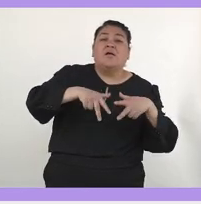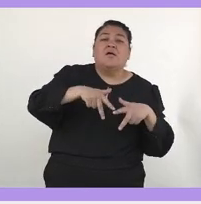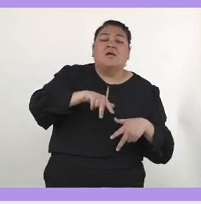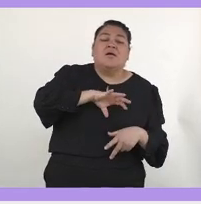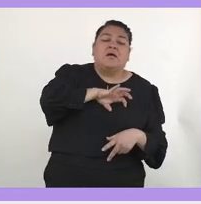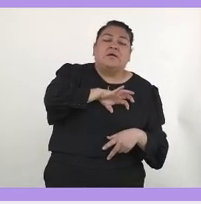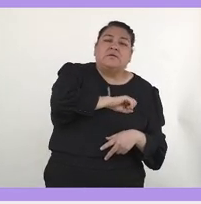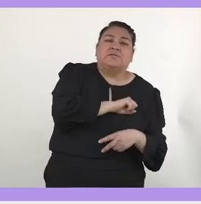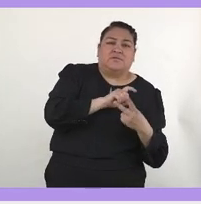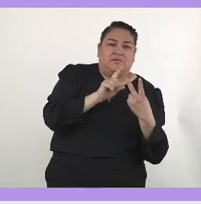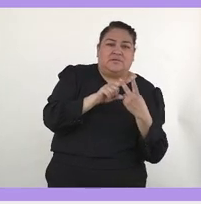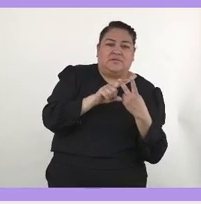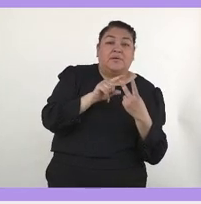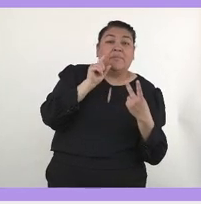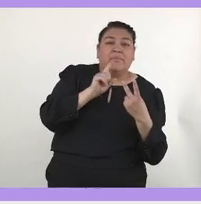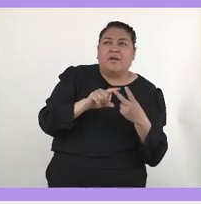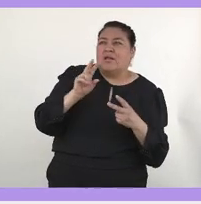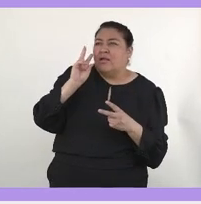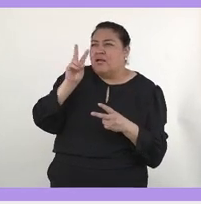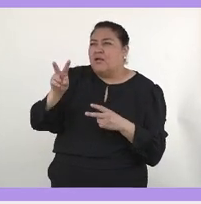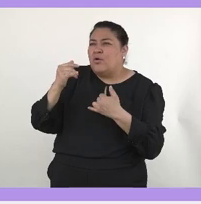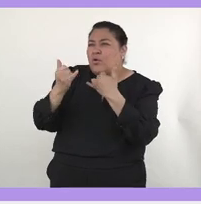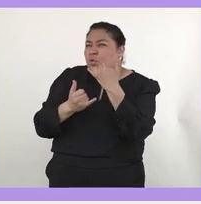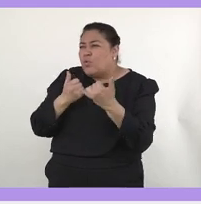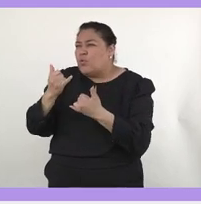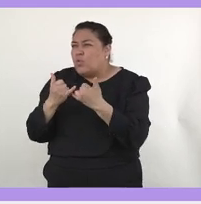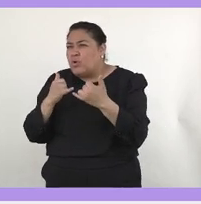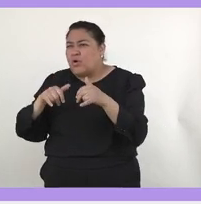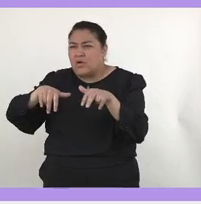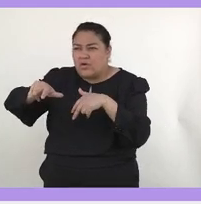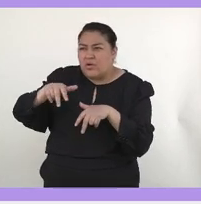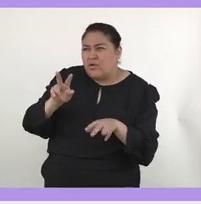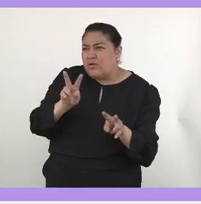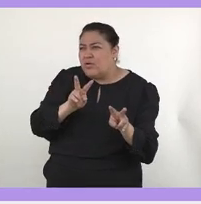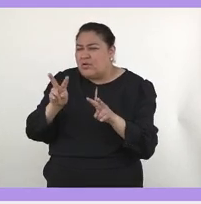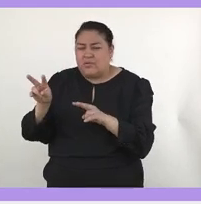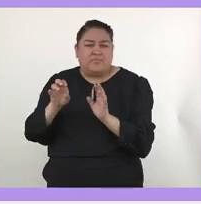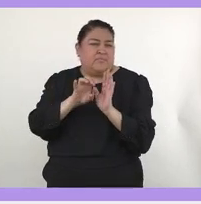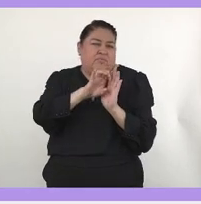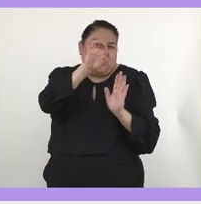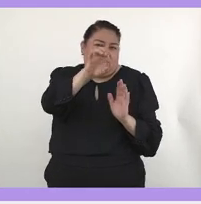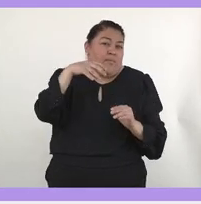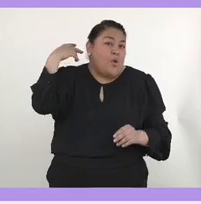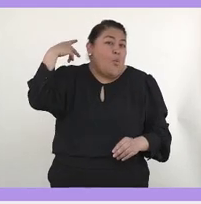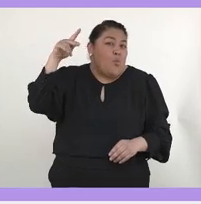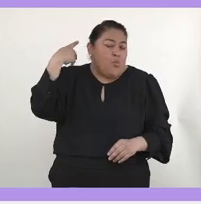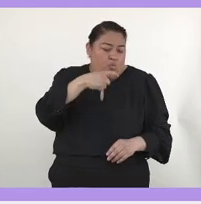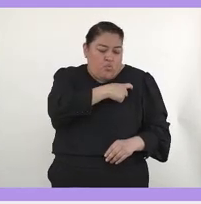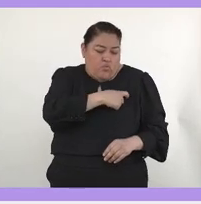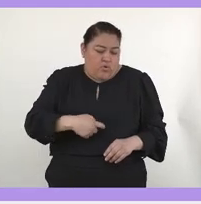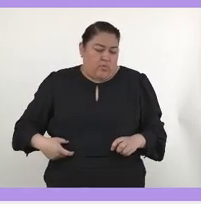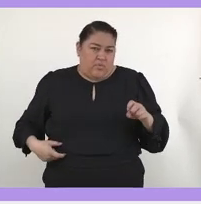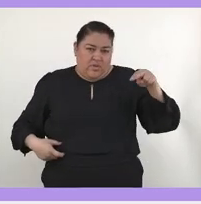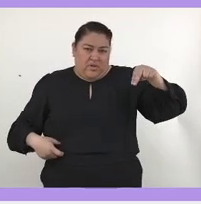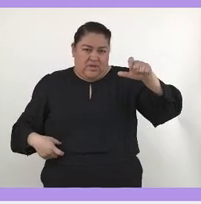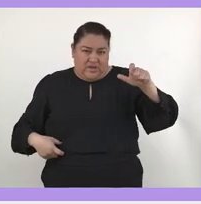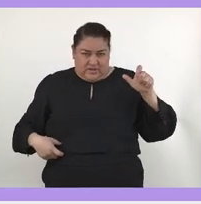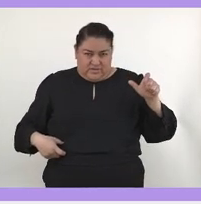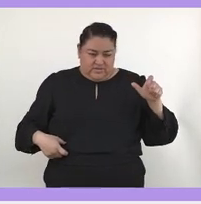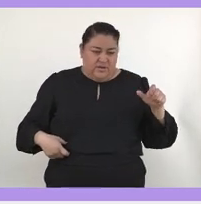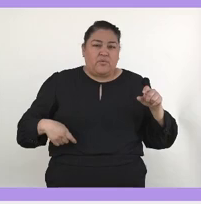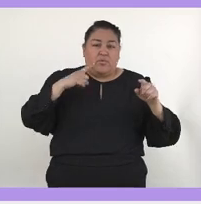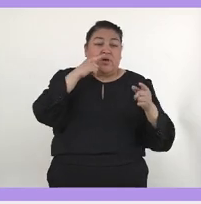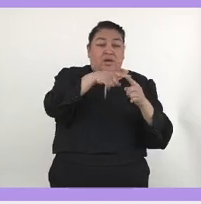él cuando ve un partido se pone a ver un partido conmigo imaginaros Puebla Necaxa si marca Puebla va con Puebla